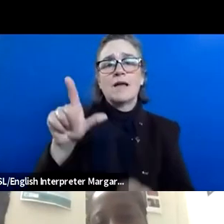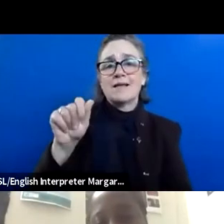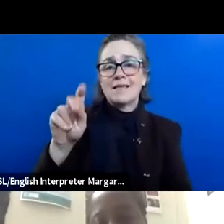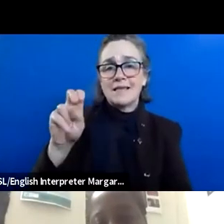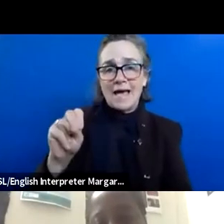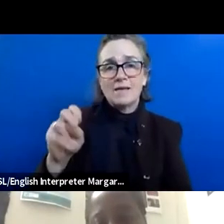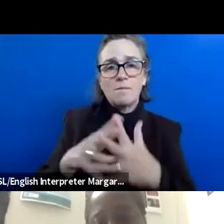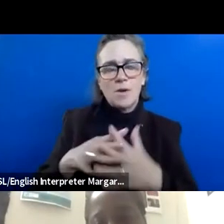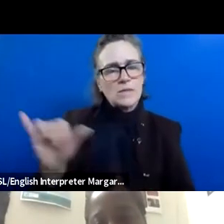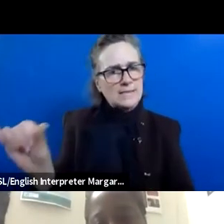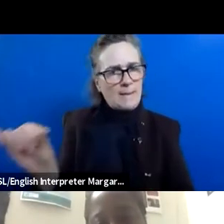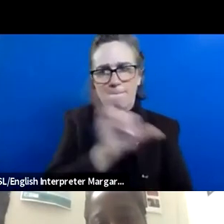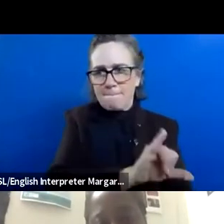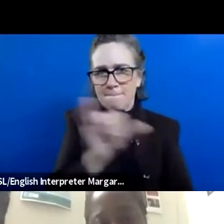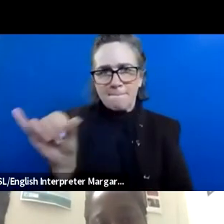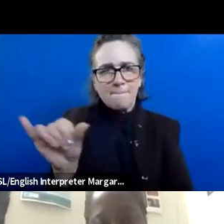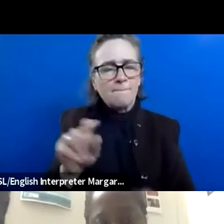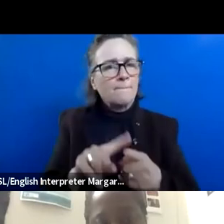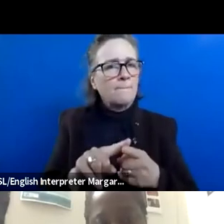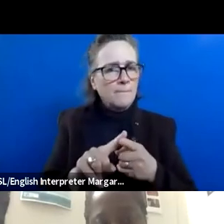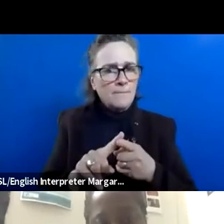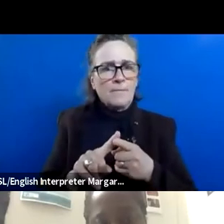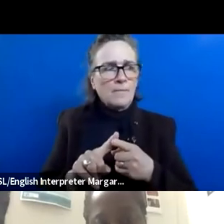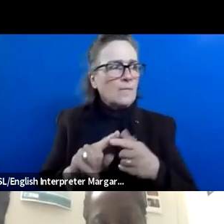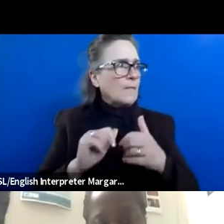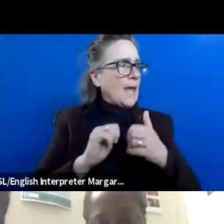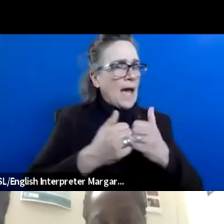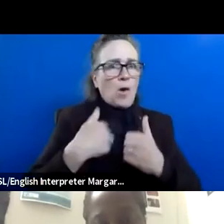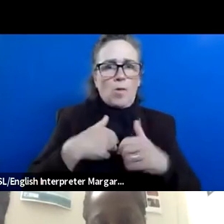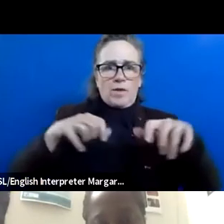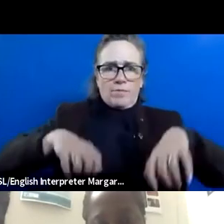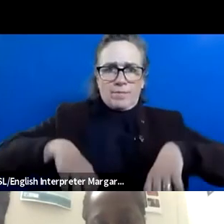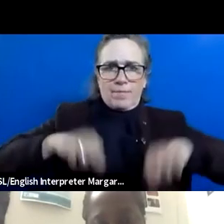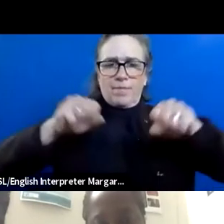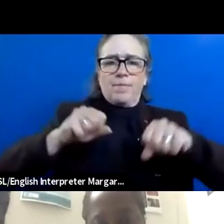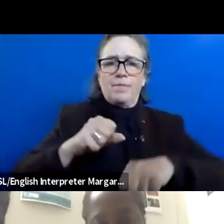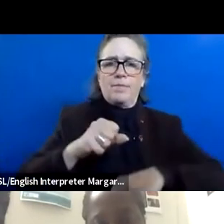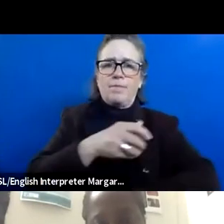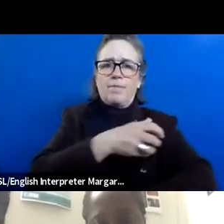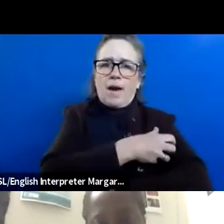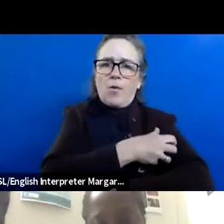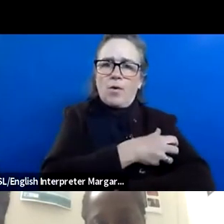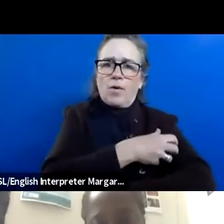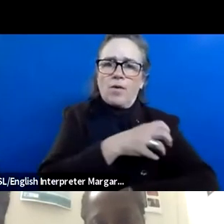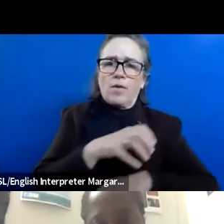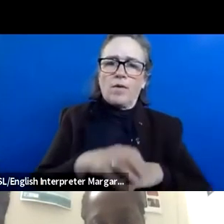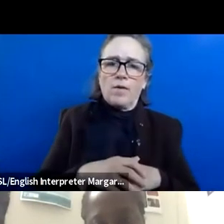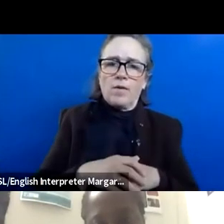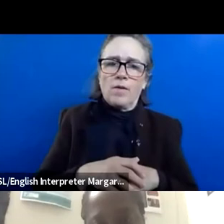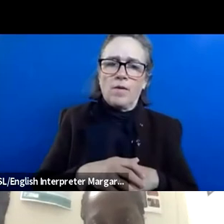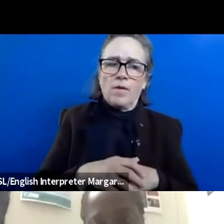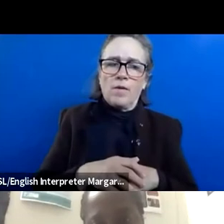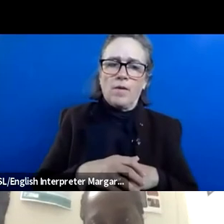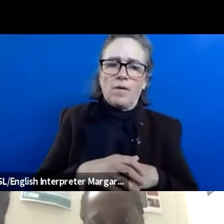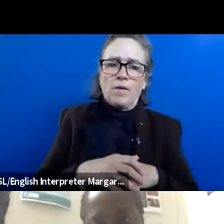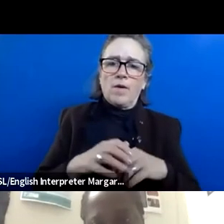de tomarse el poder, ¿sí? De tomar y llenar de contenido la democracia, porque toda la vida nos han